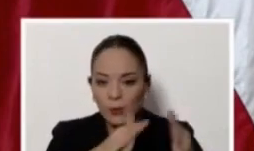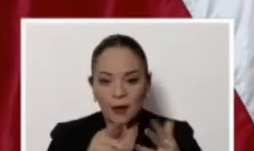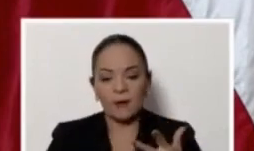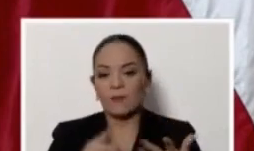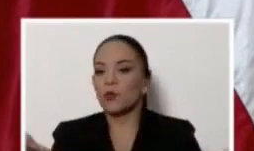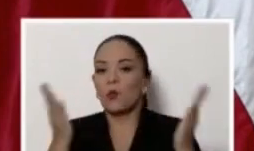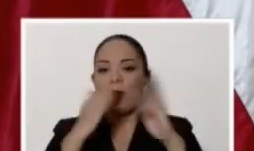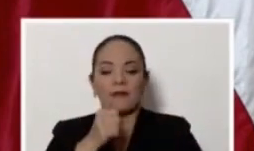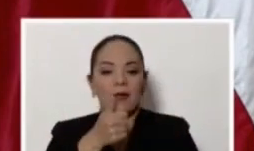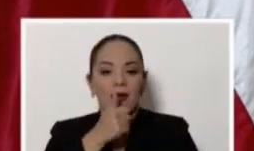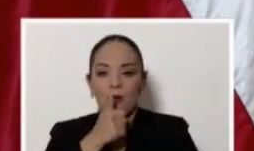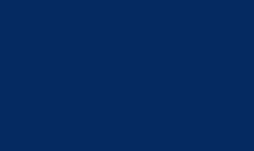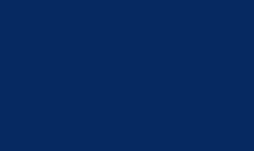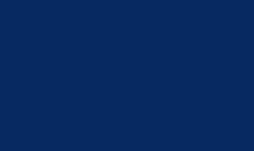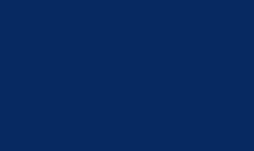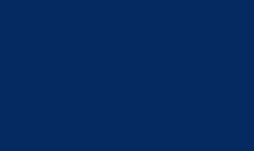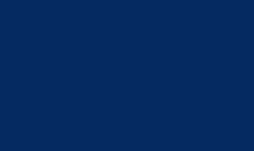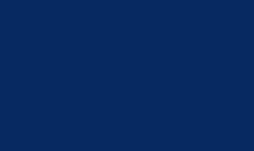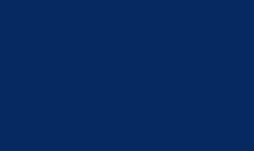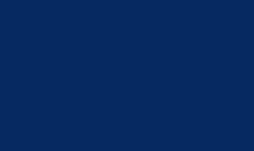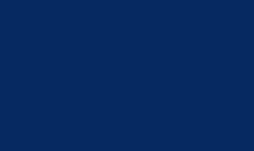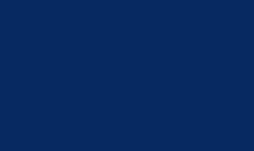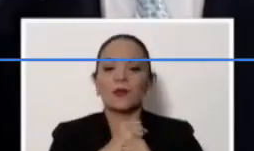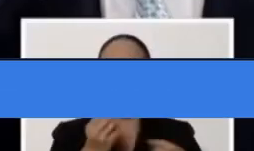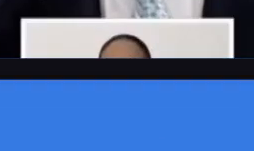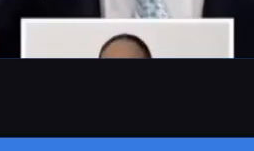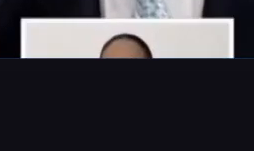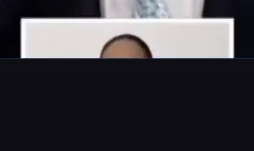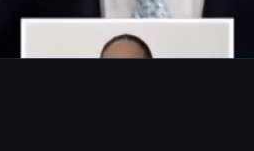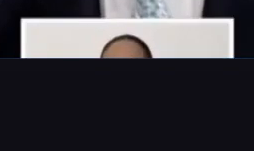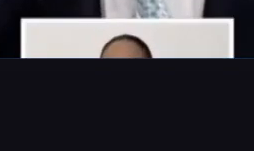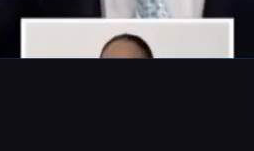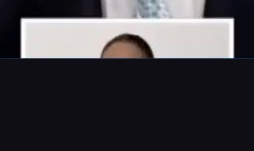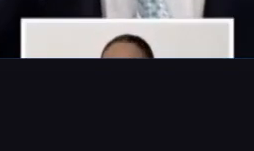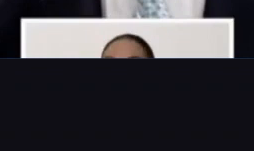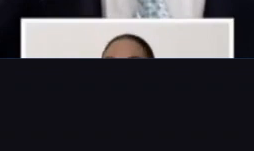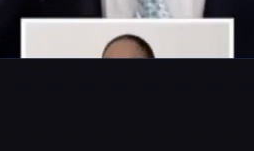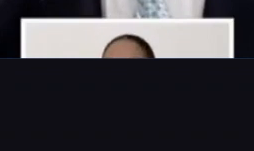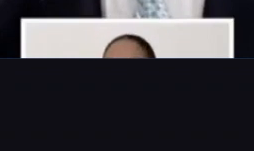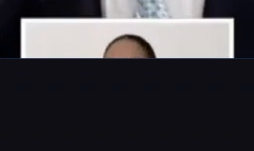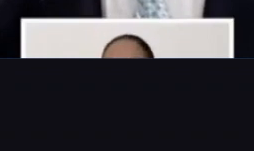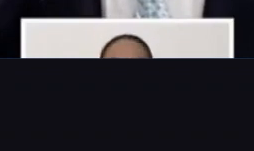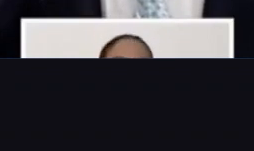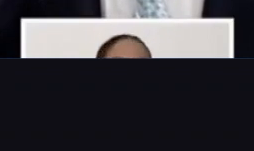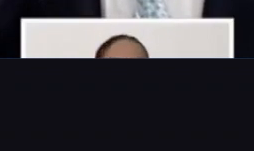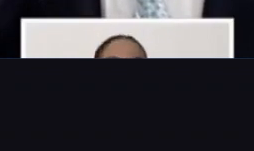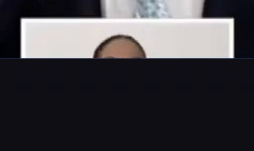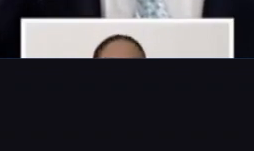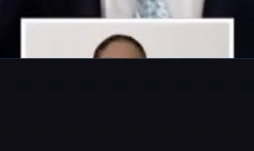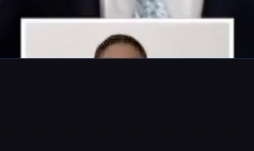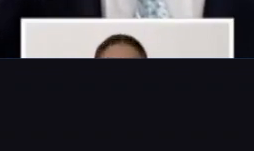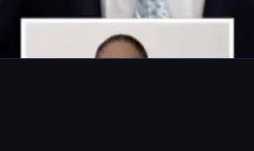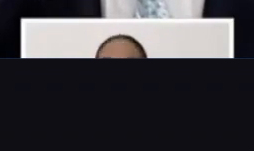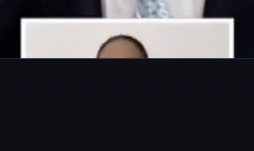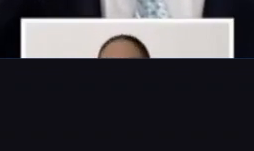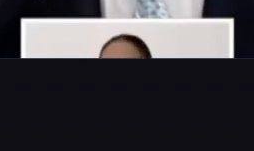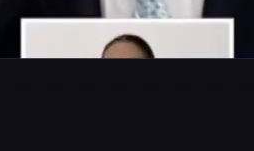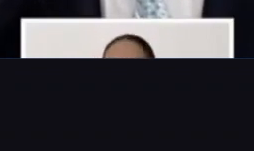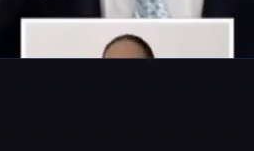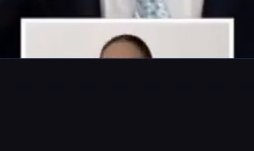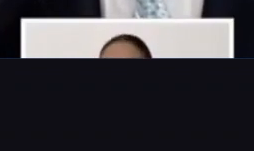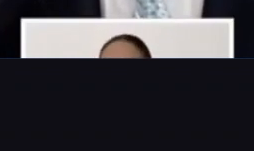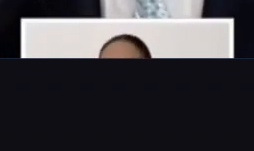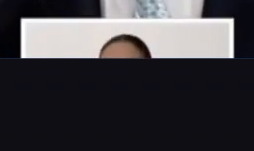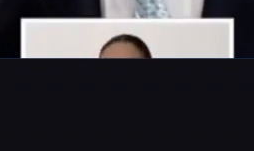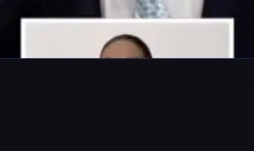la contaminación del mercurio. La primera directora de la Escuela Nacional de Policía en su historia.